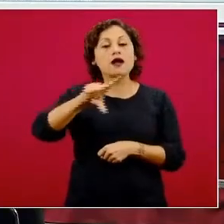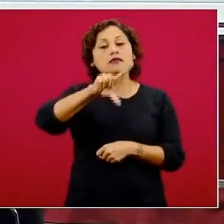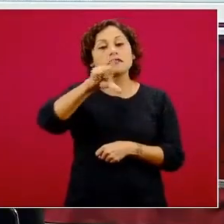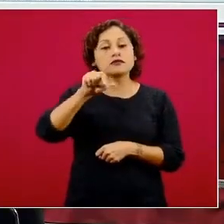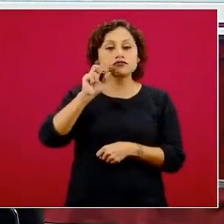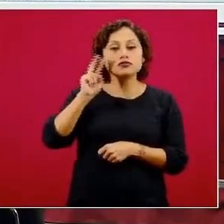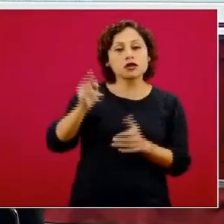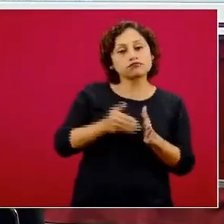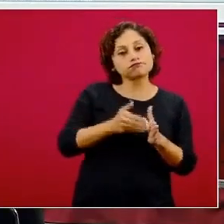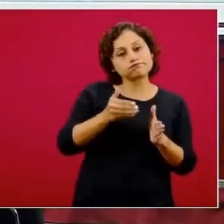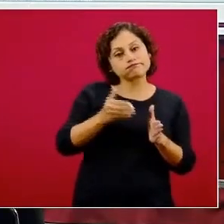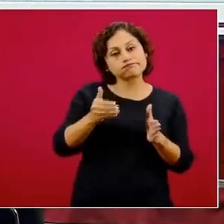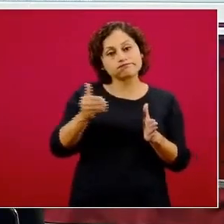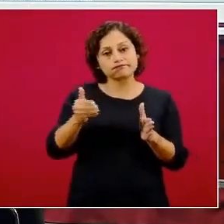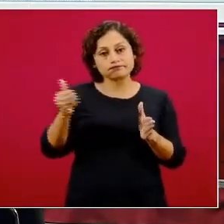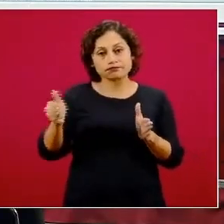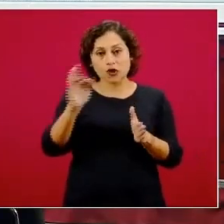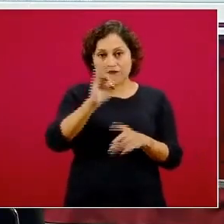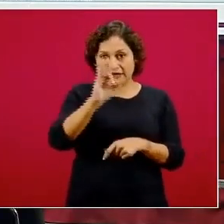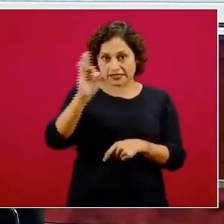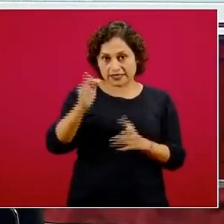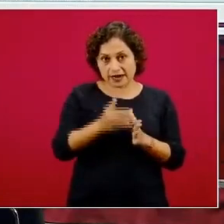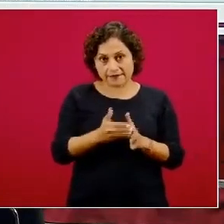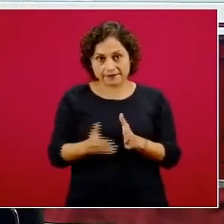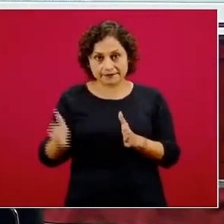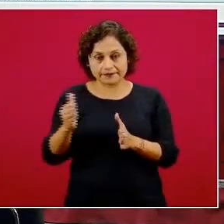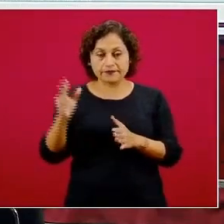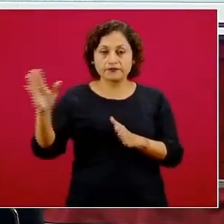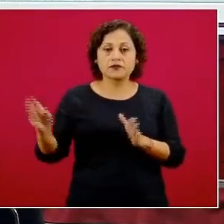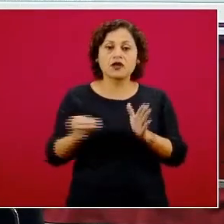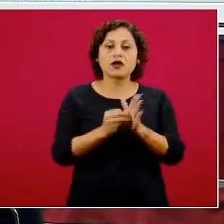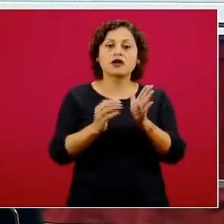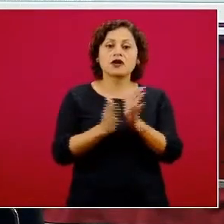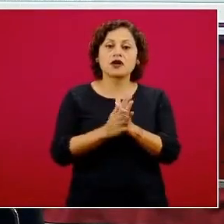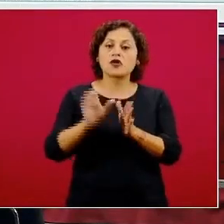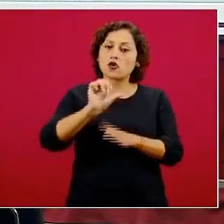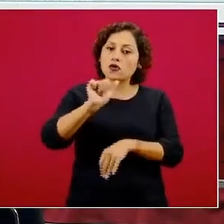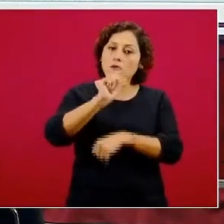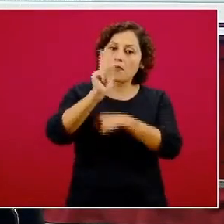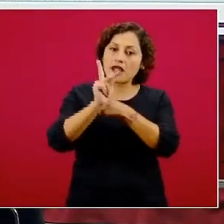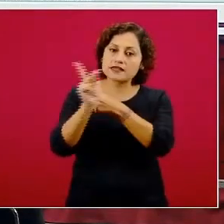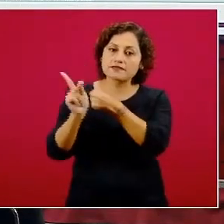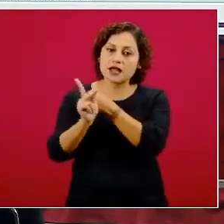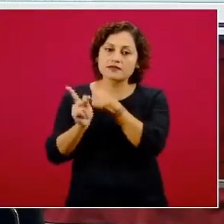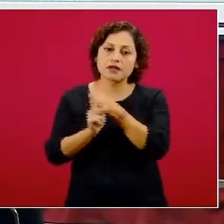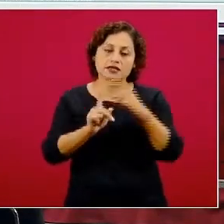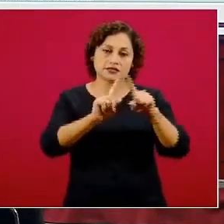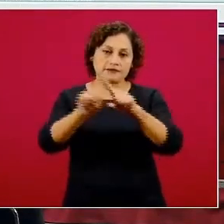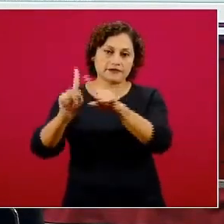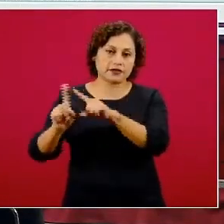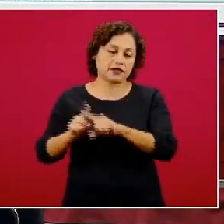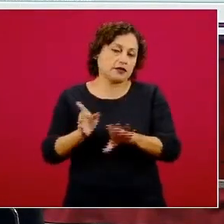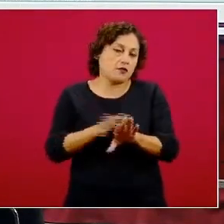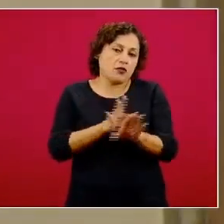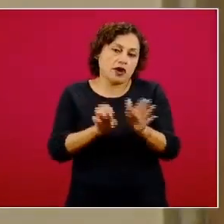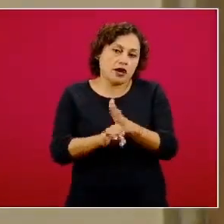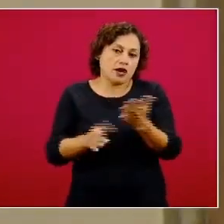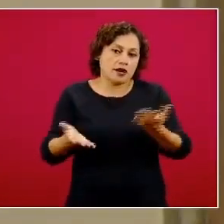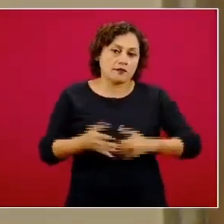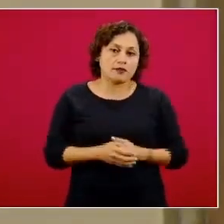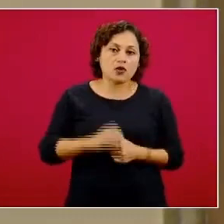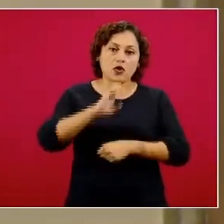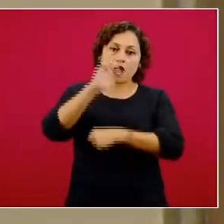conforme avanzamos en el tiempo, incluimos a otros países como fueron países ya